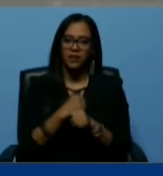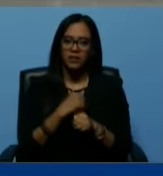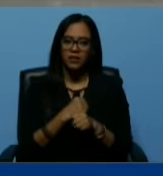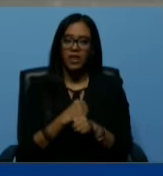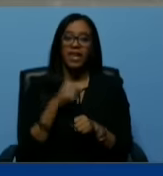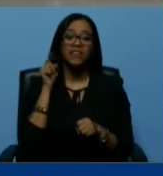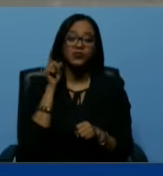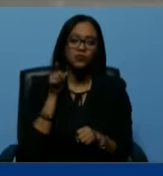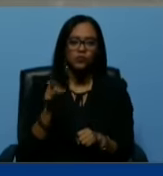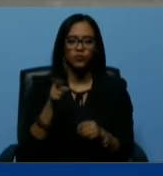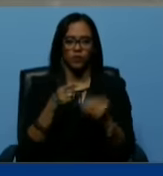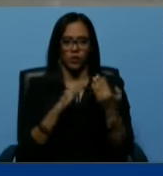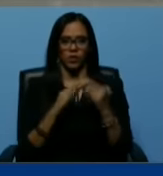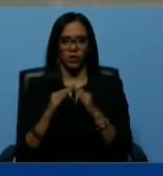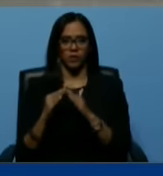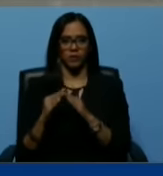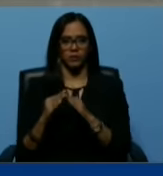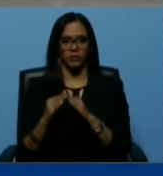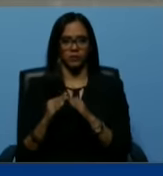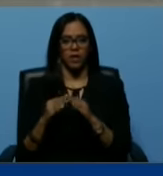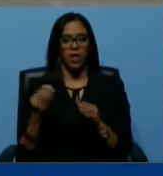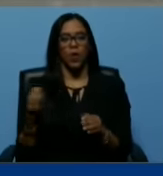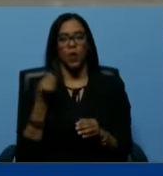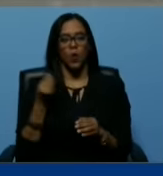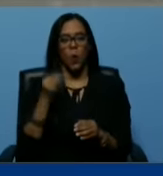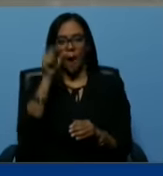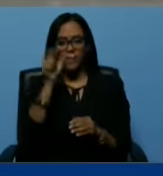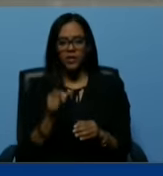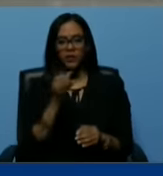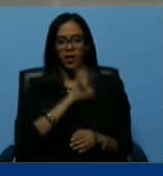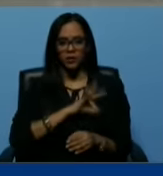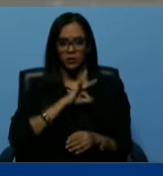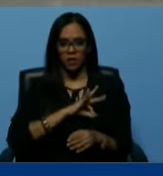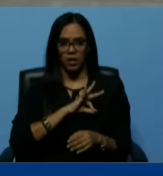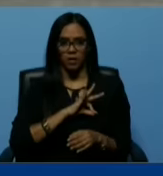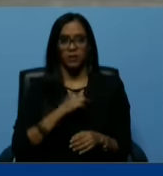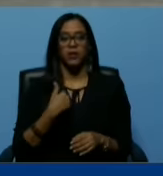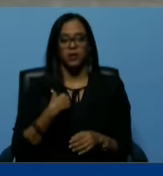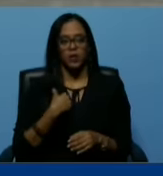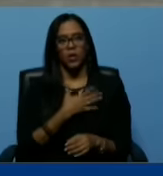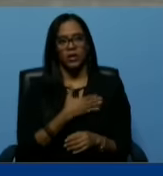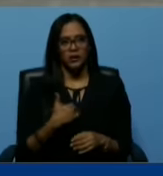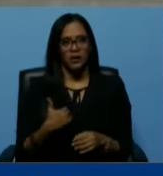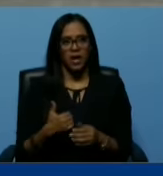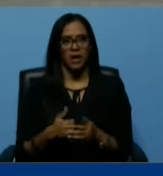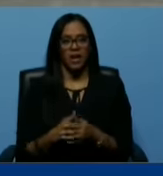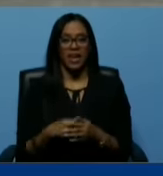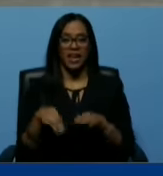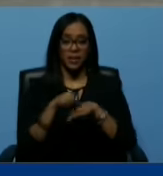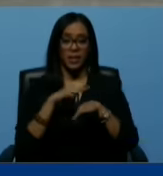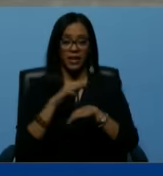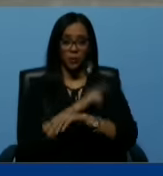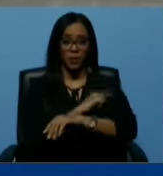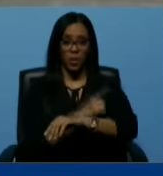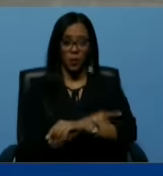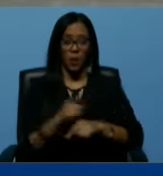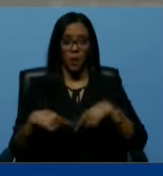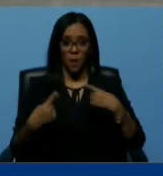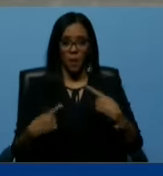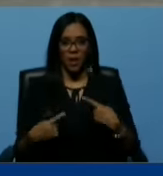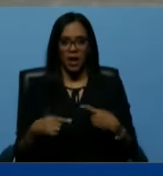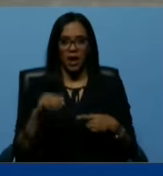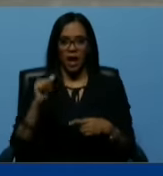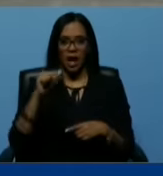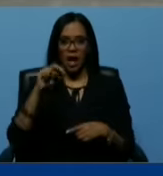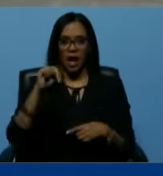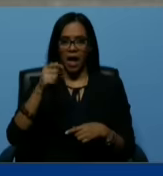su comunidad, como ser social. Yo quisiera que el ministro del Poder Popular, Ángel